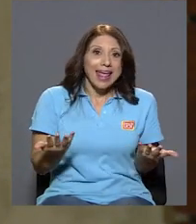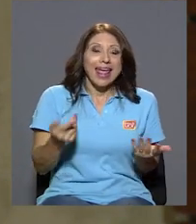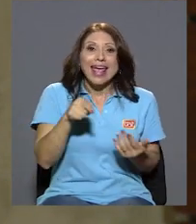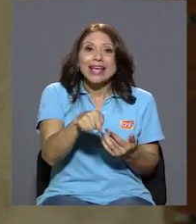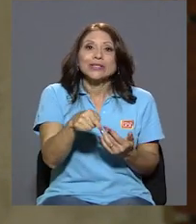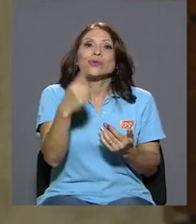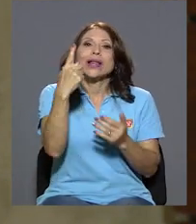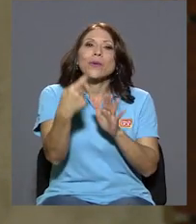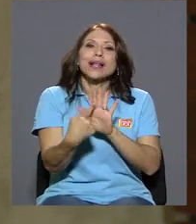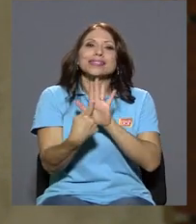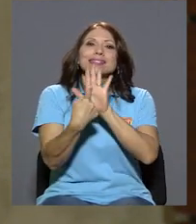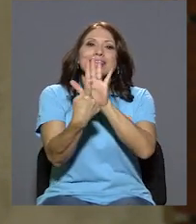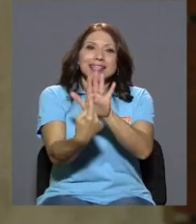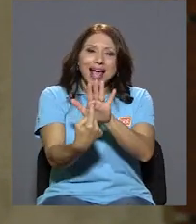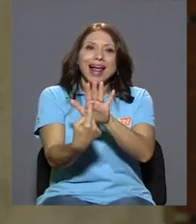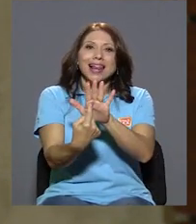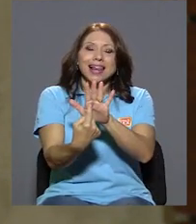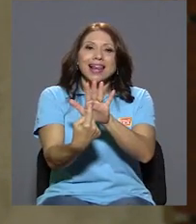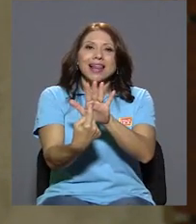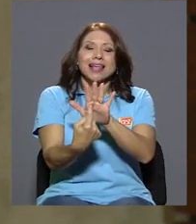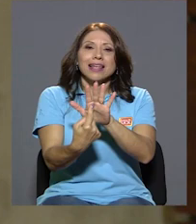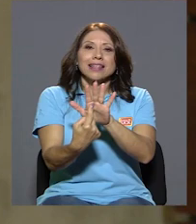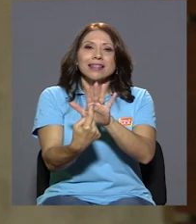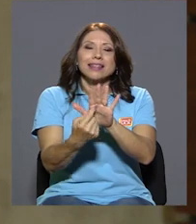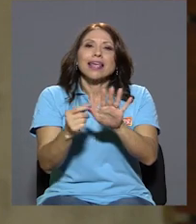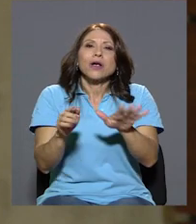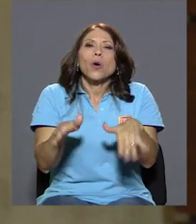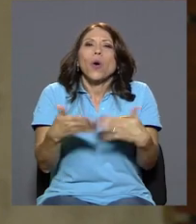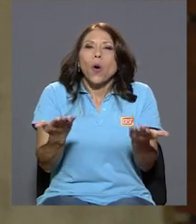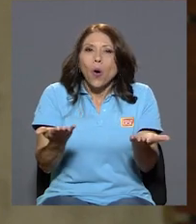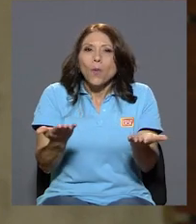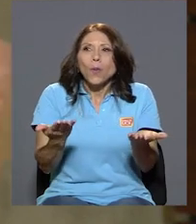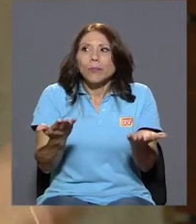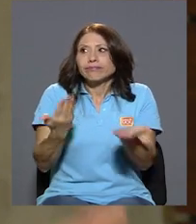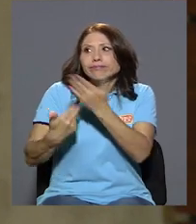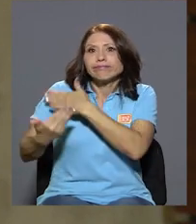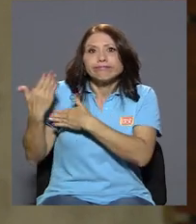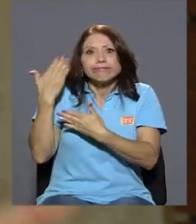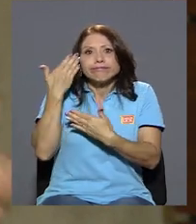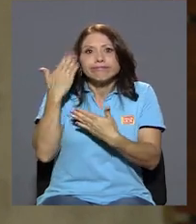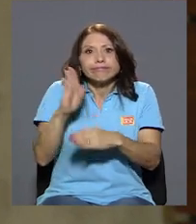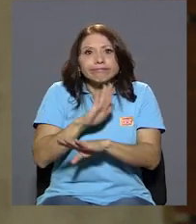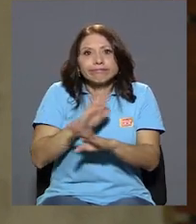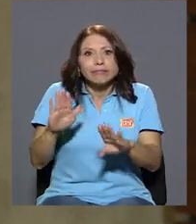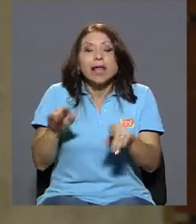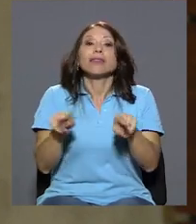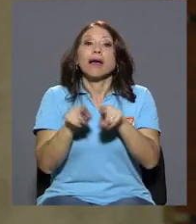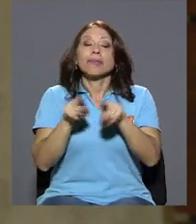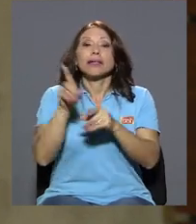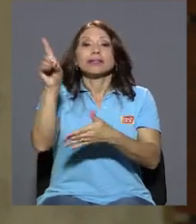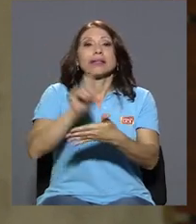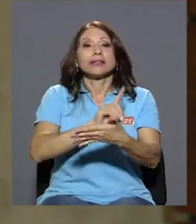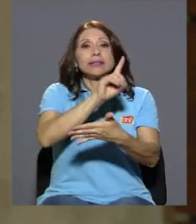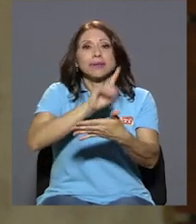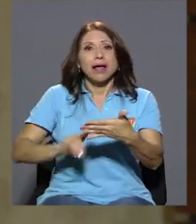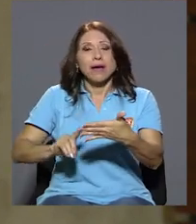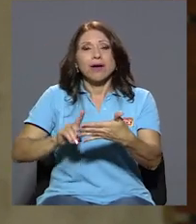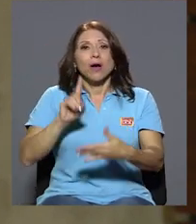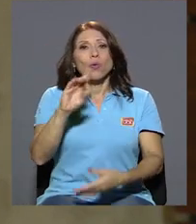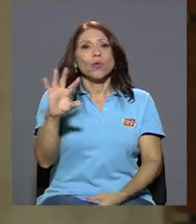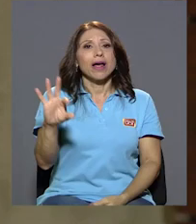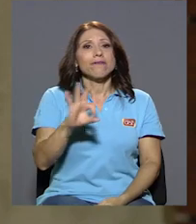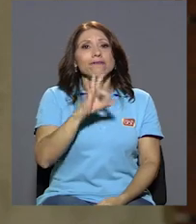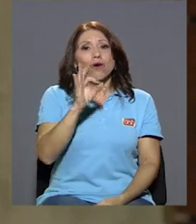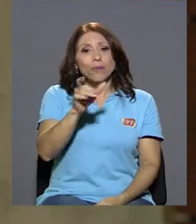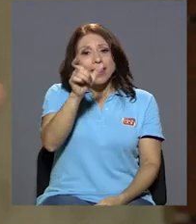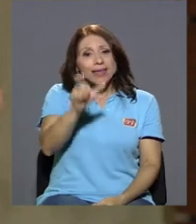una señal también de como no sólo se desconocía si no que se discriminaba una